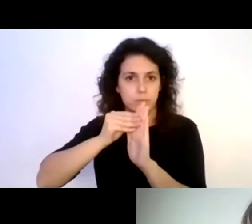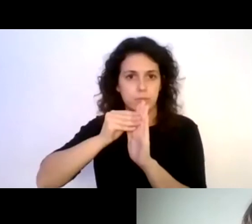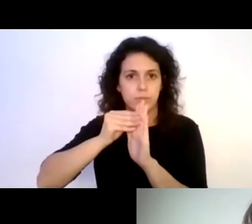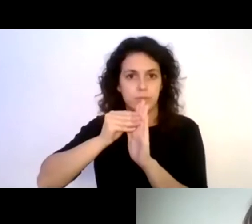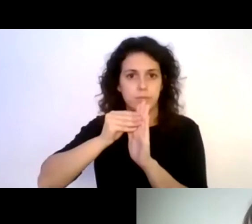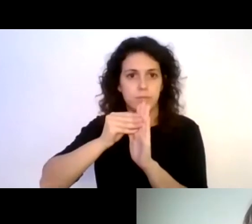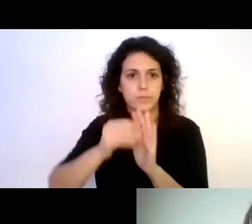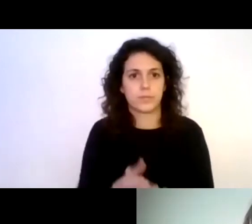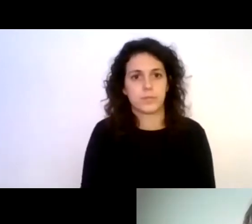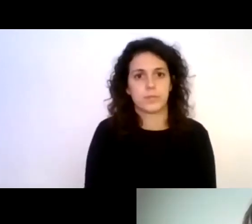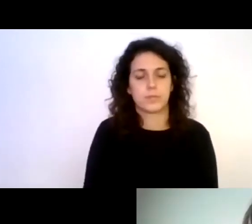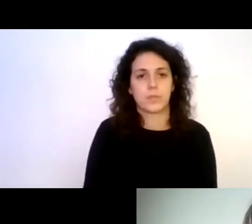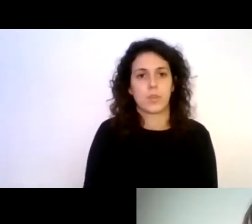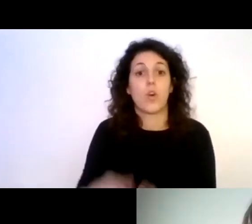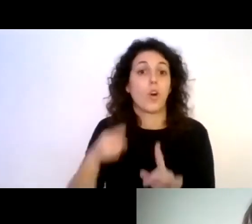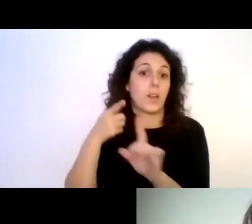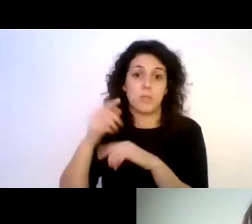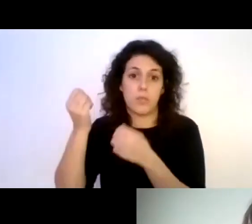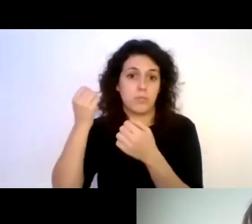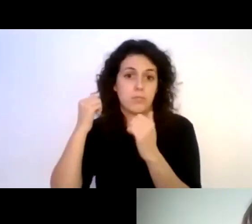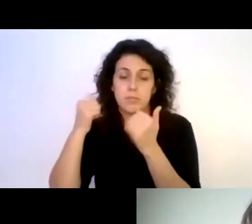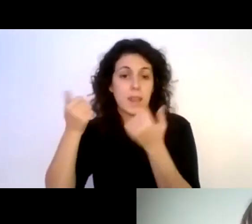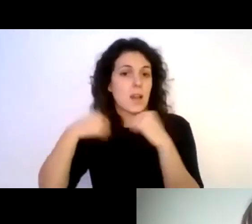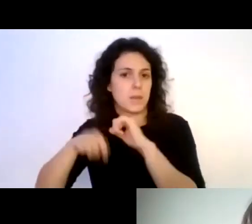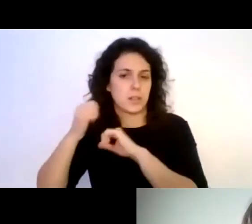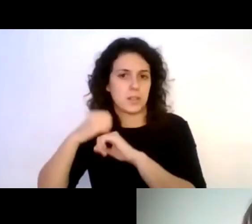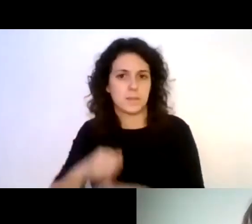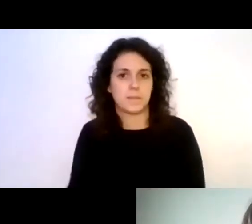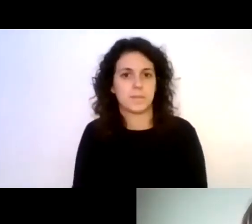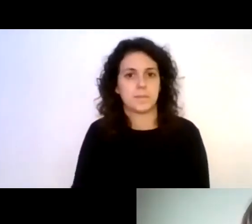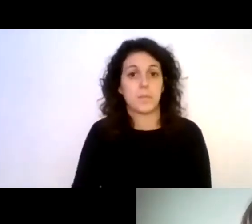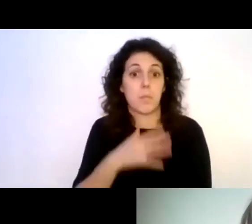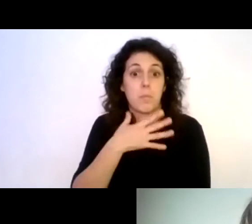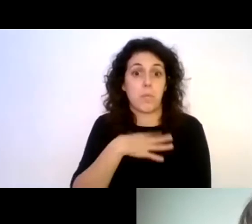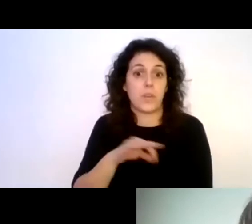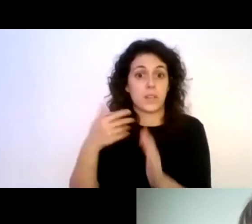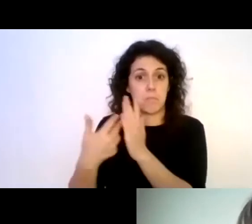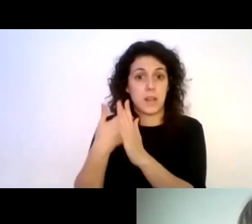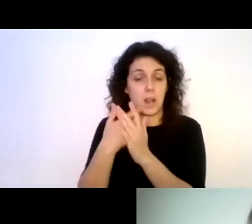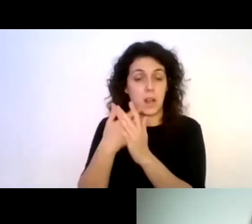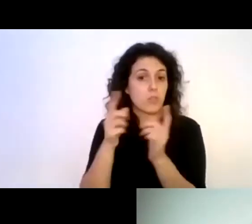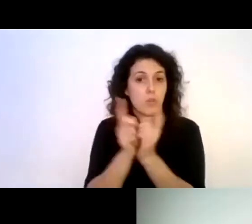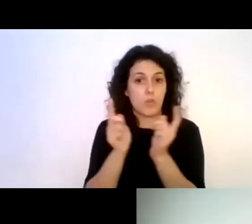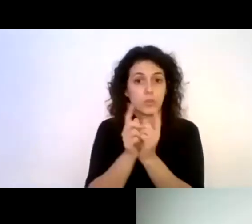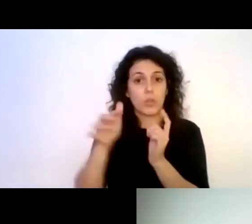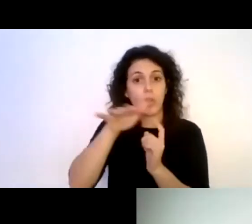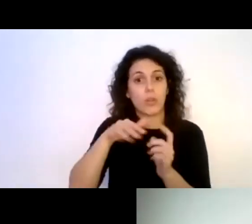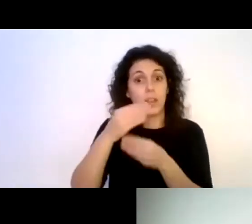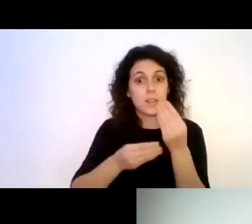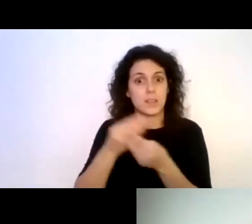so please, if you can, para llevarlo a práctica. ¿Podrías describirnoslo brevemente de lo que hicisteis en vuestra zona?